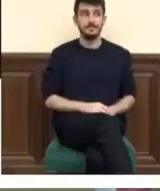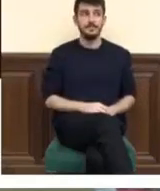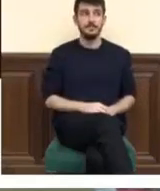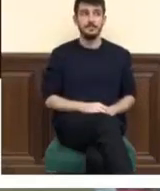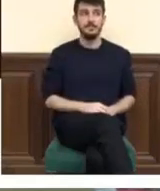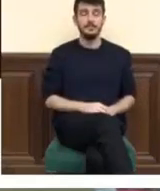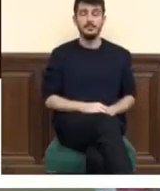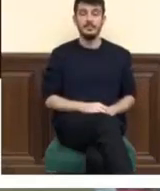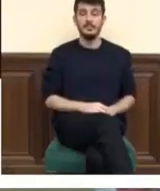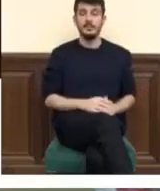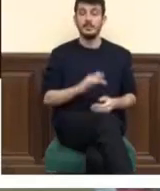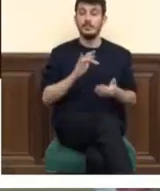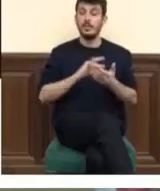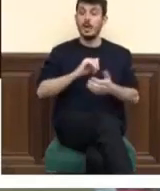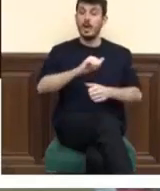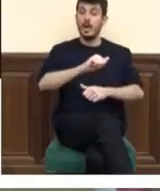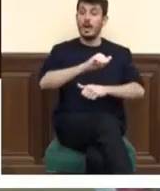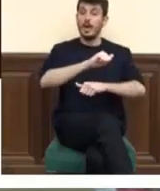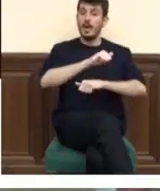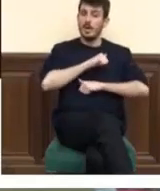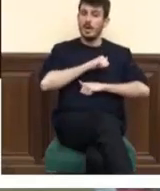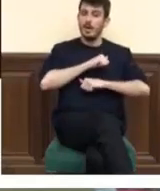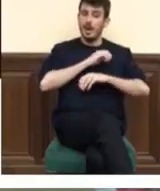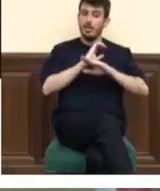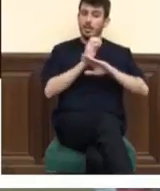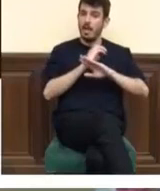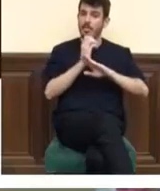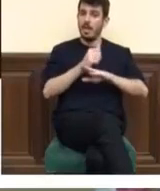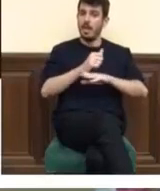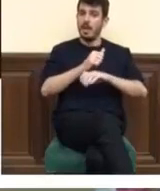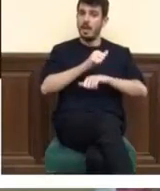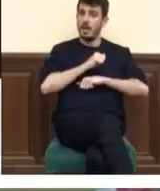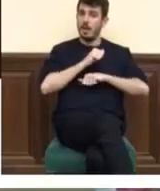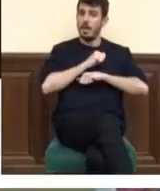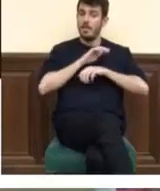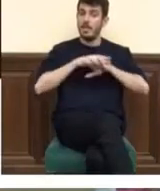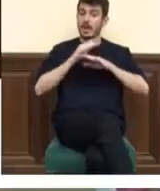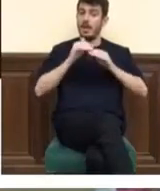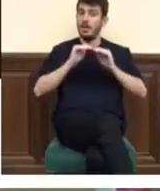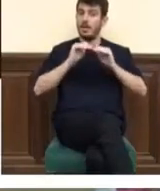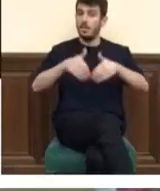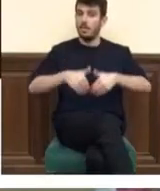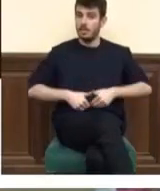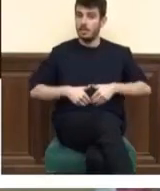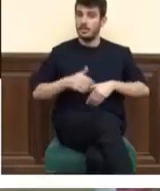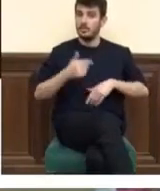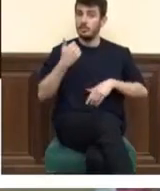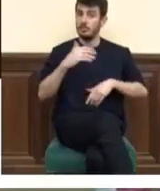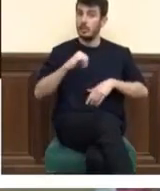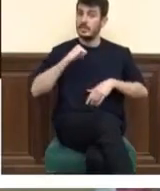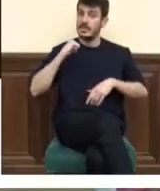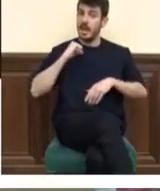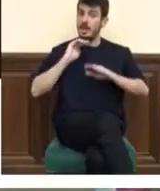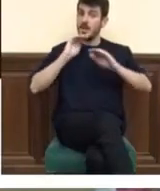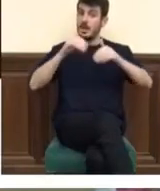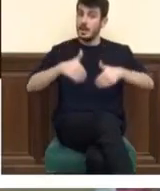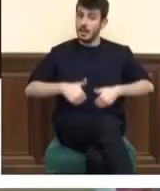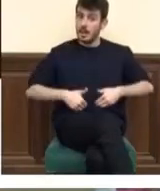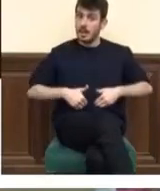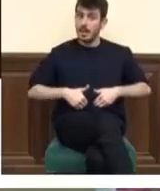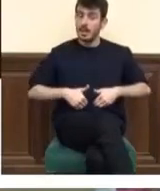esté esperando la ambulancia para retornar a su